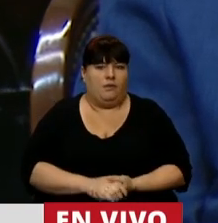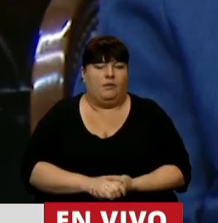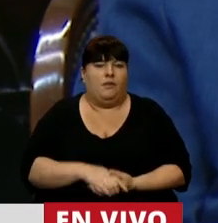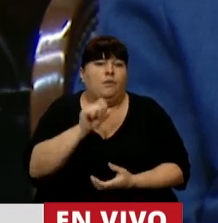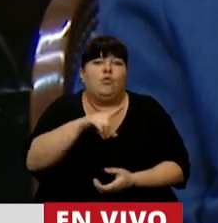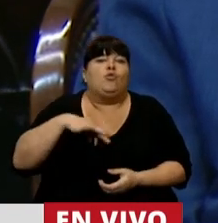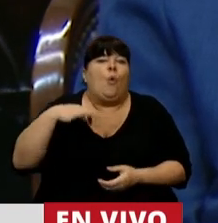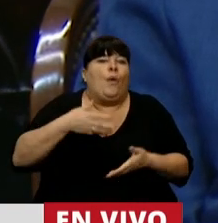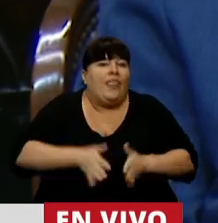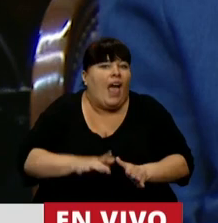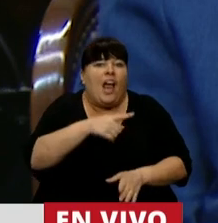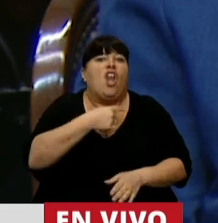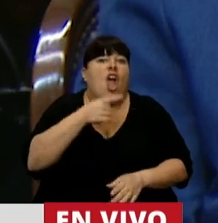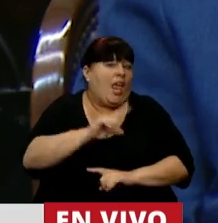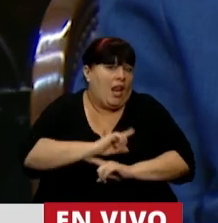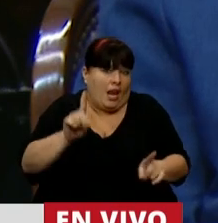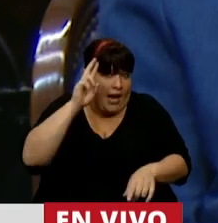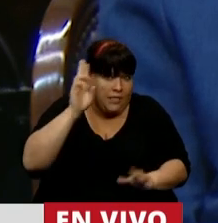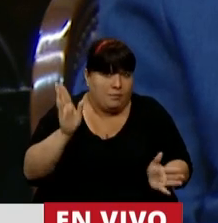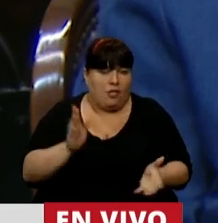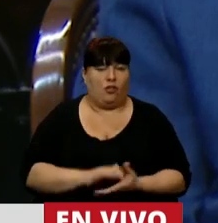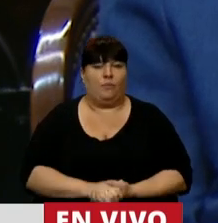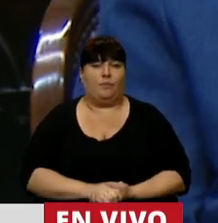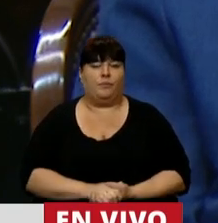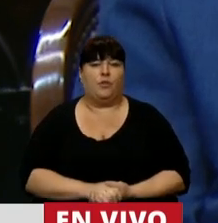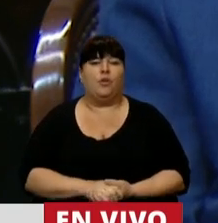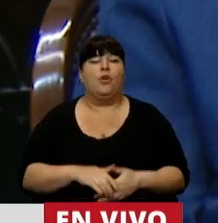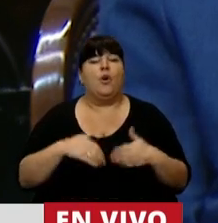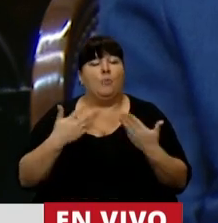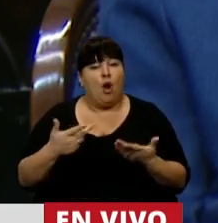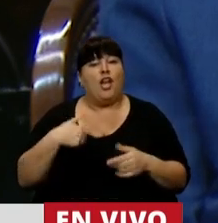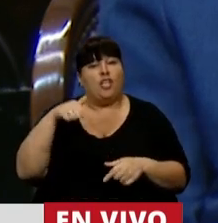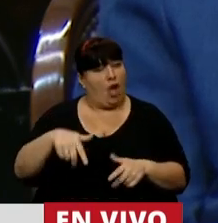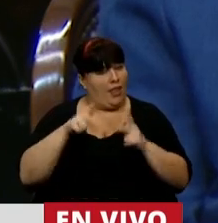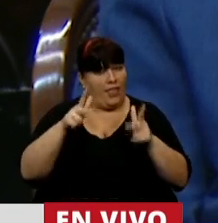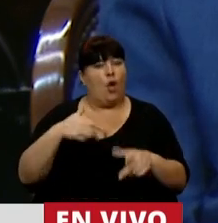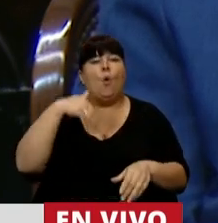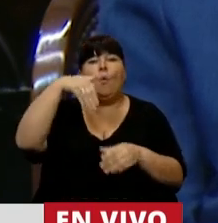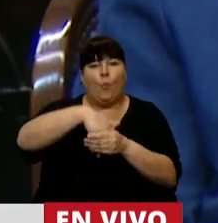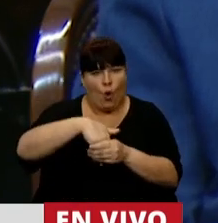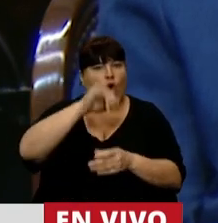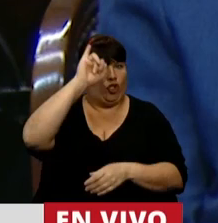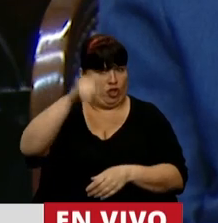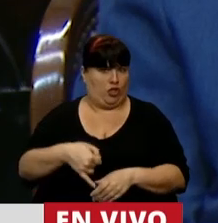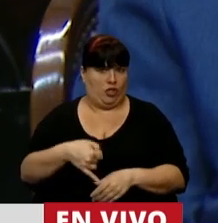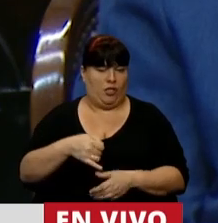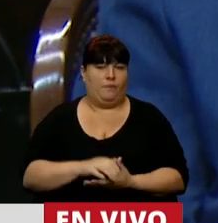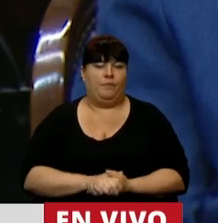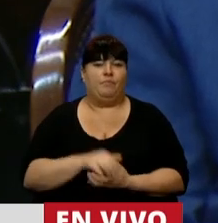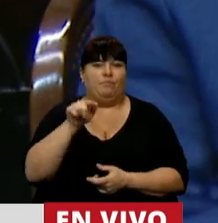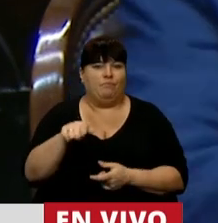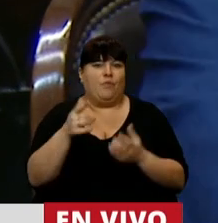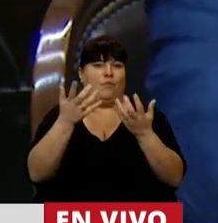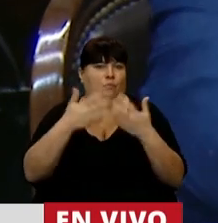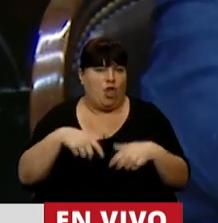su vida reproductiva cuando no lo quieren ser. Por eso que anticipo mi voto positivo a